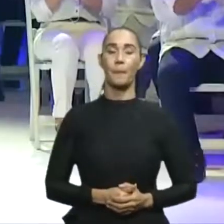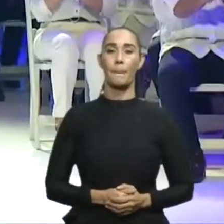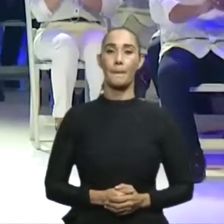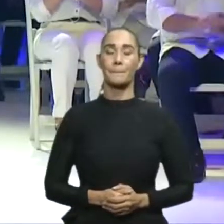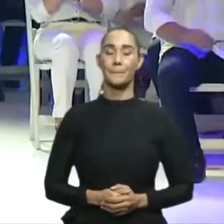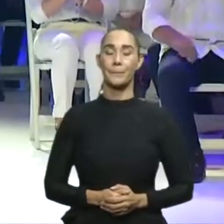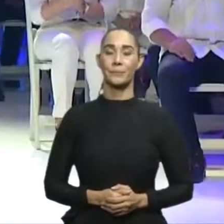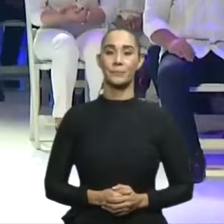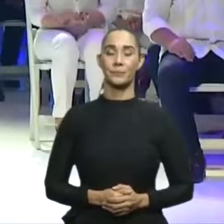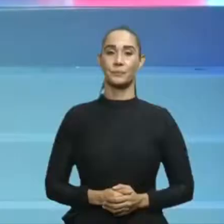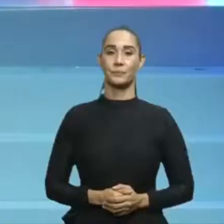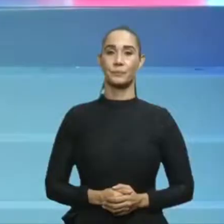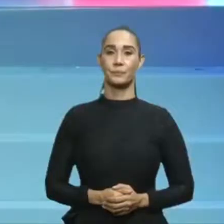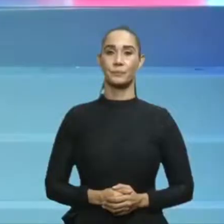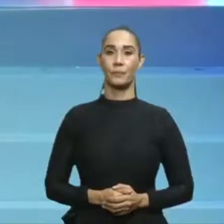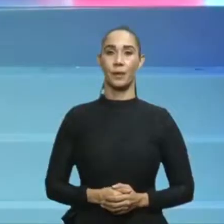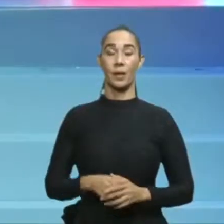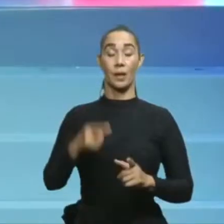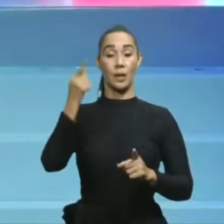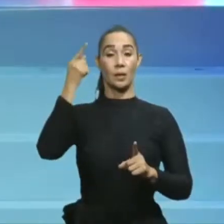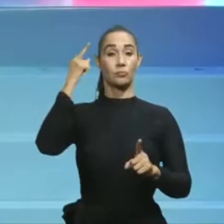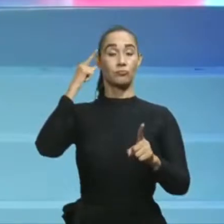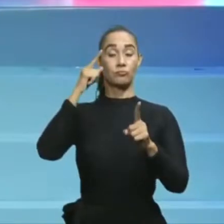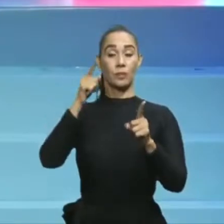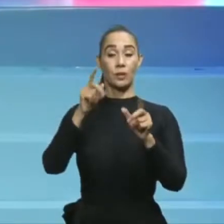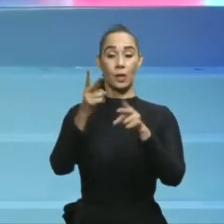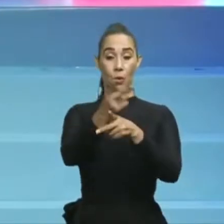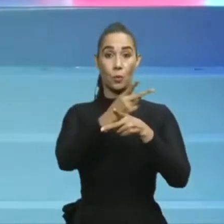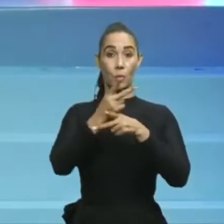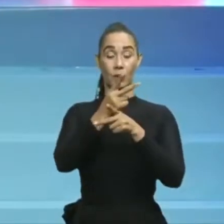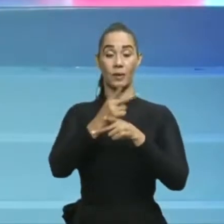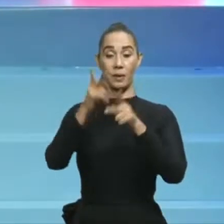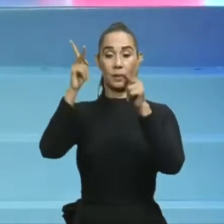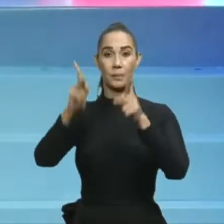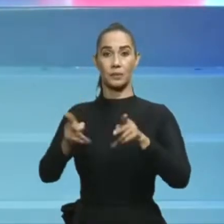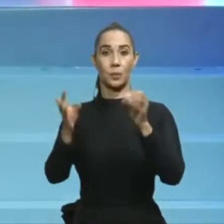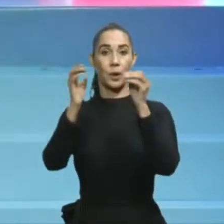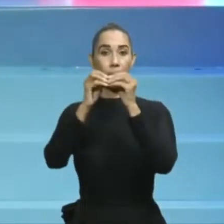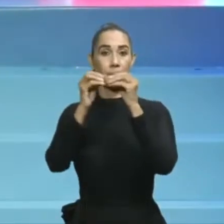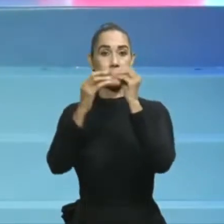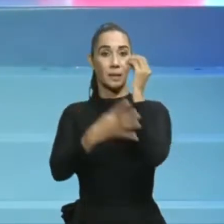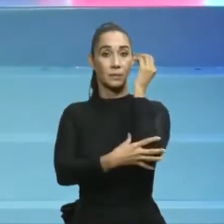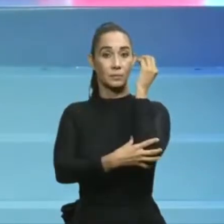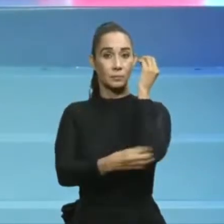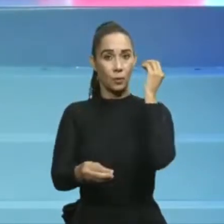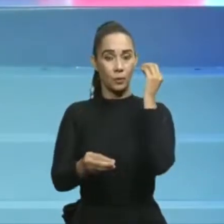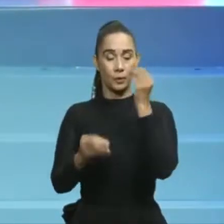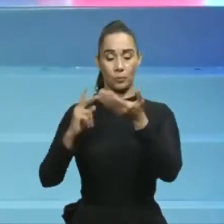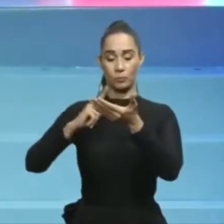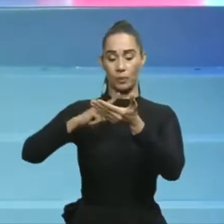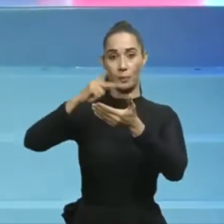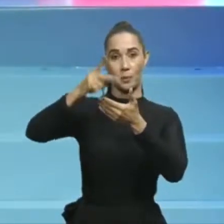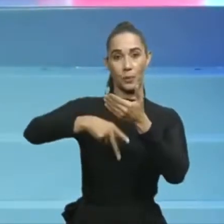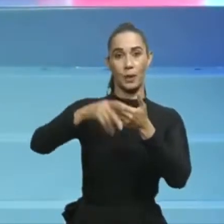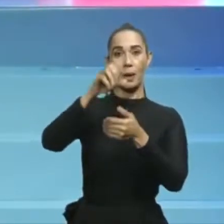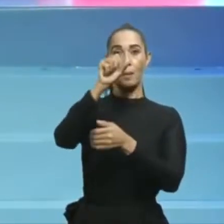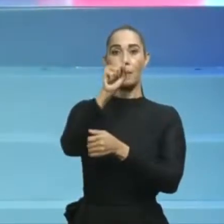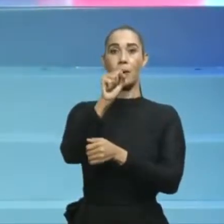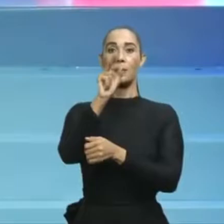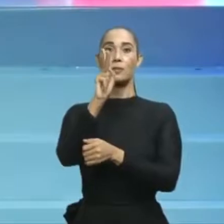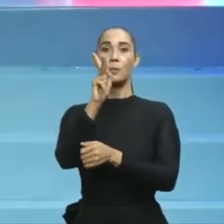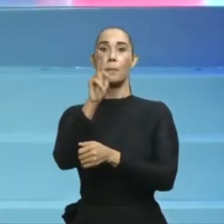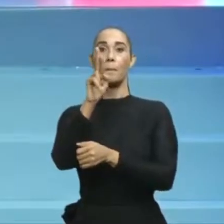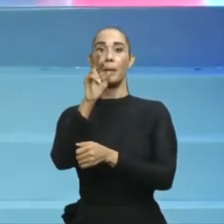en el marco de nuestra misión de proteger a los más vulnerables a través del programa supérate con una inversión de más de 41 mil